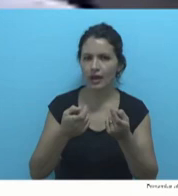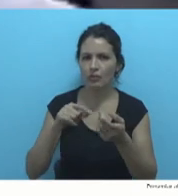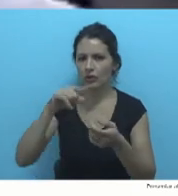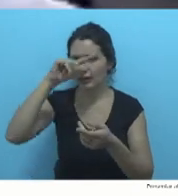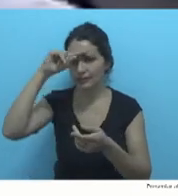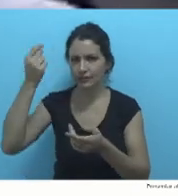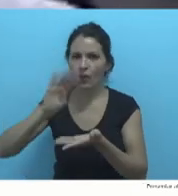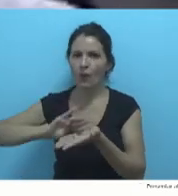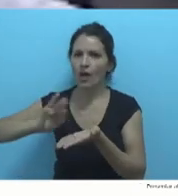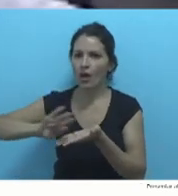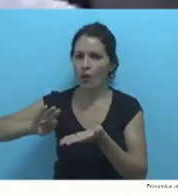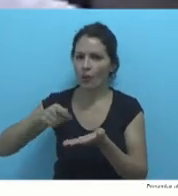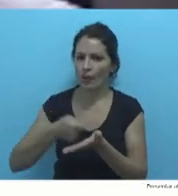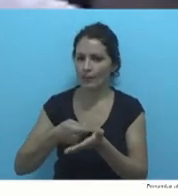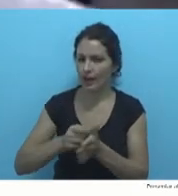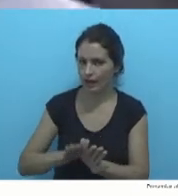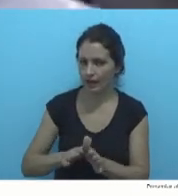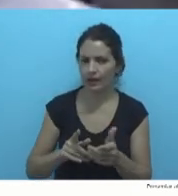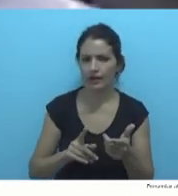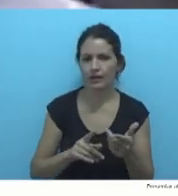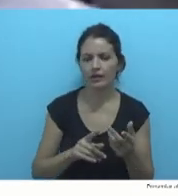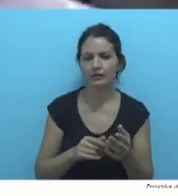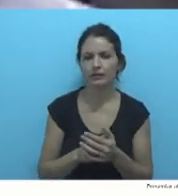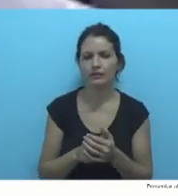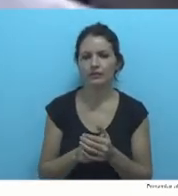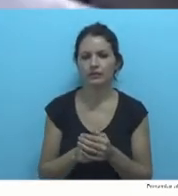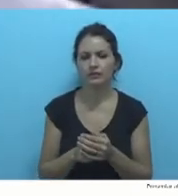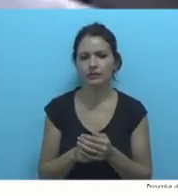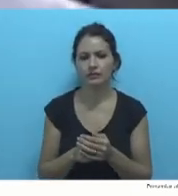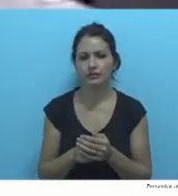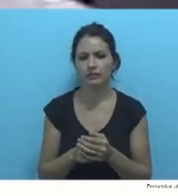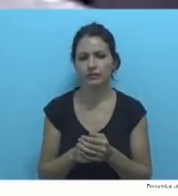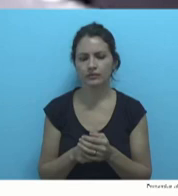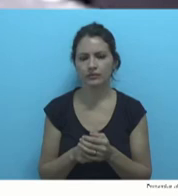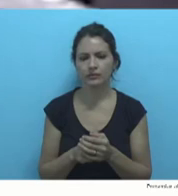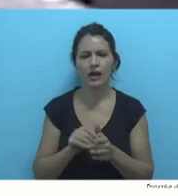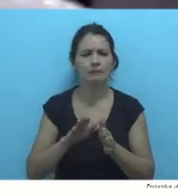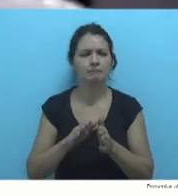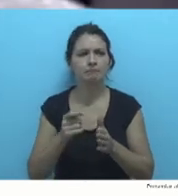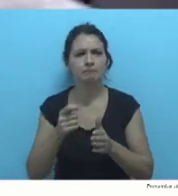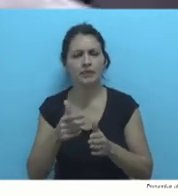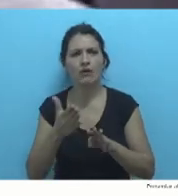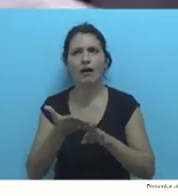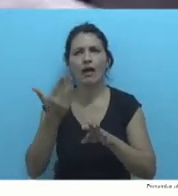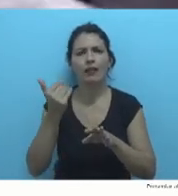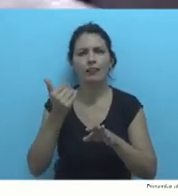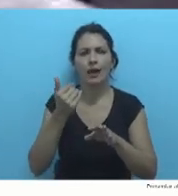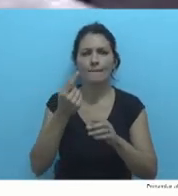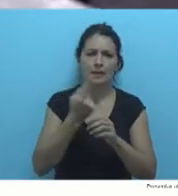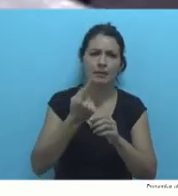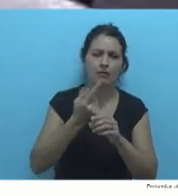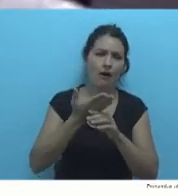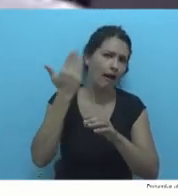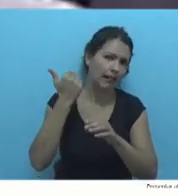Pero la verdad, después de haber escuchado a una presidenta, después un presidente y ahora a otro presidente